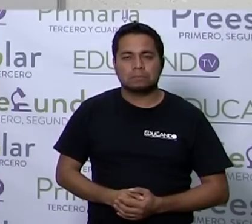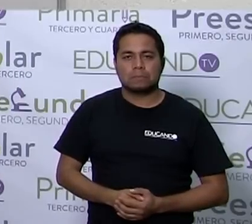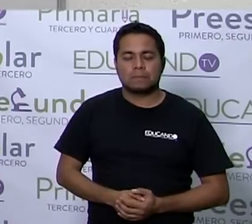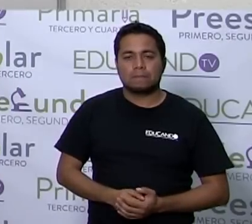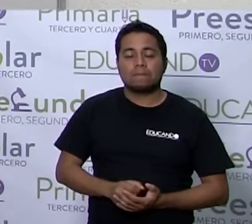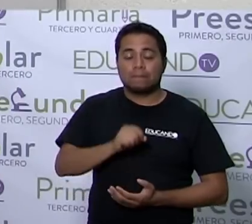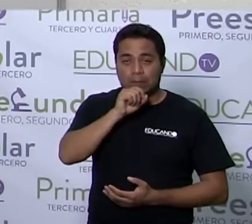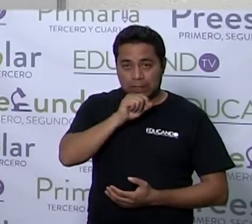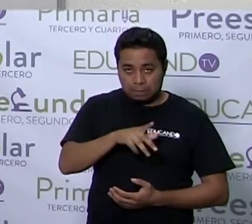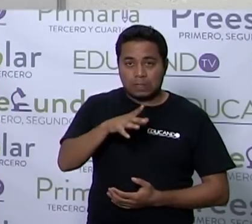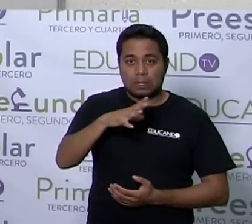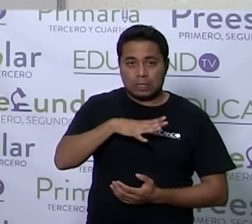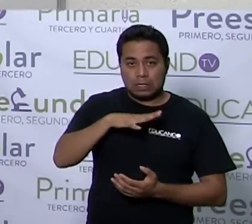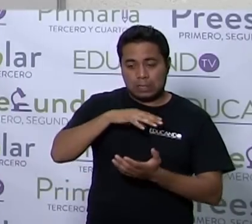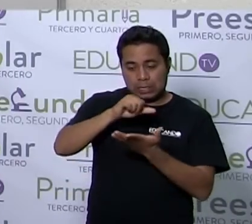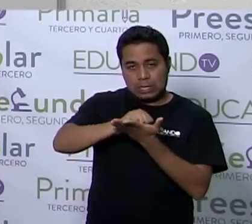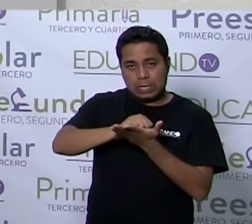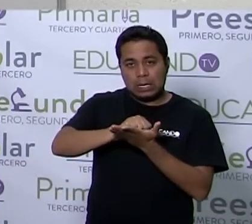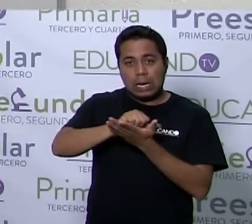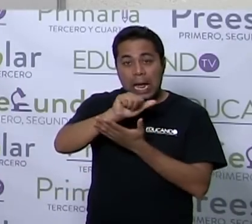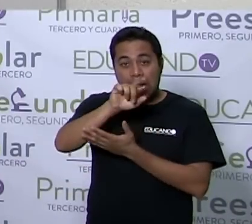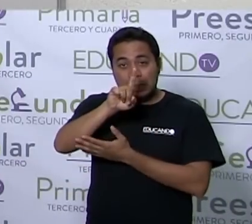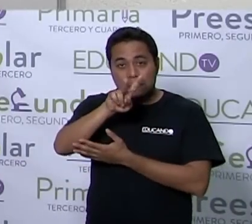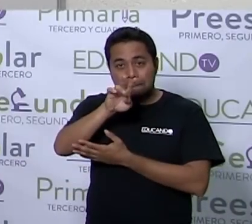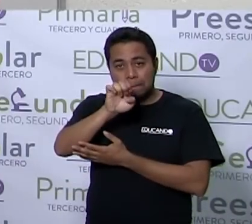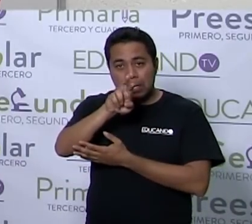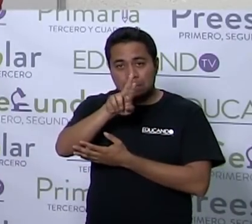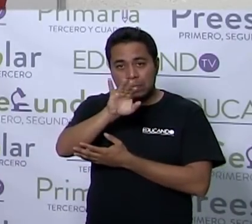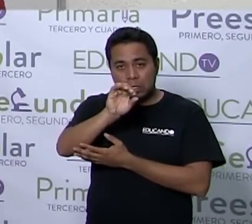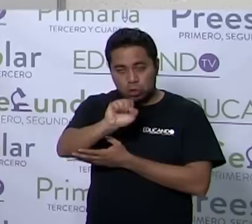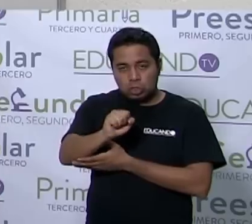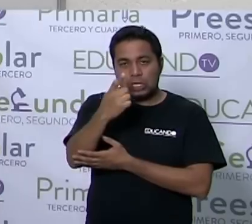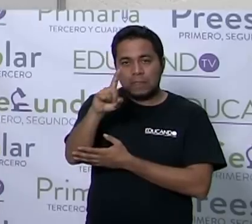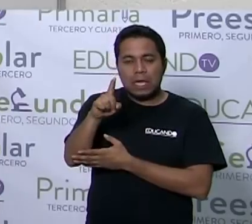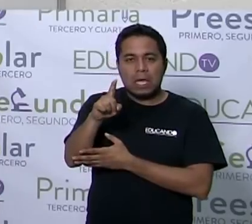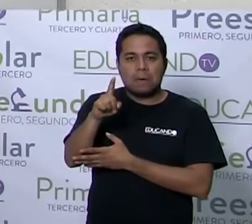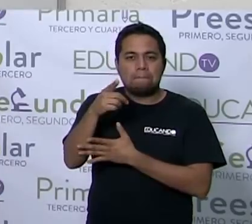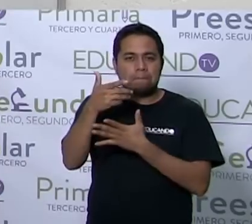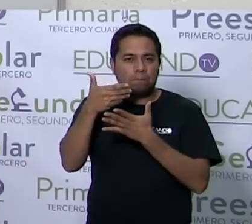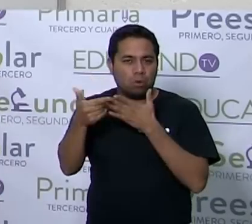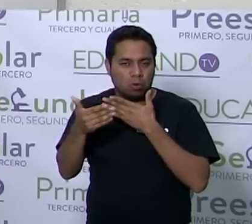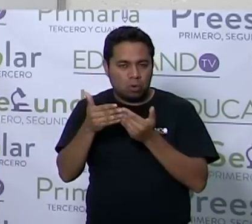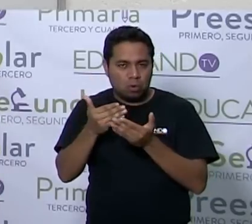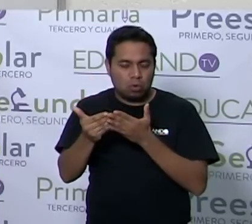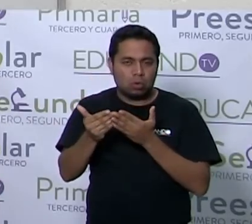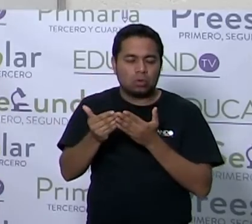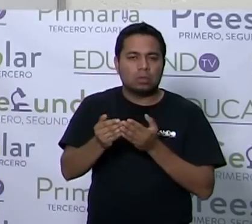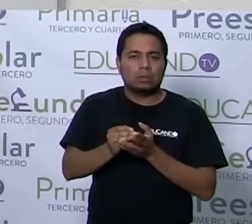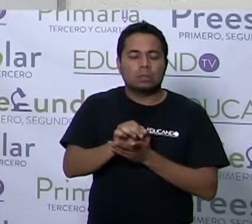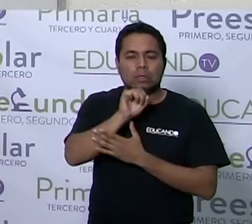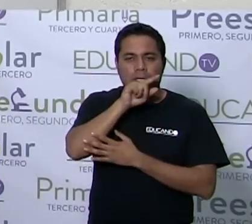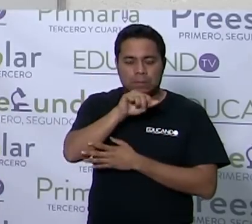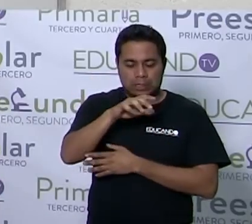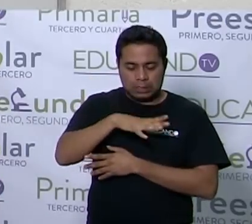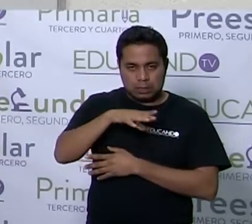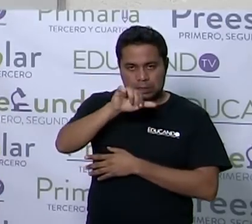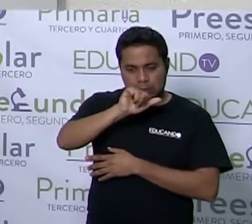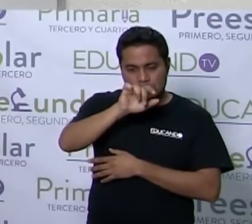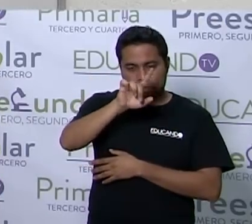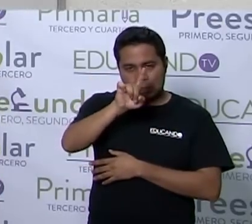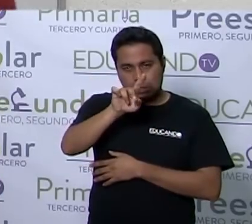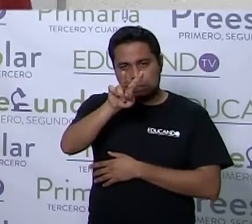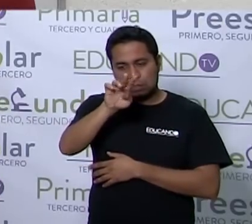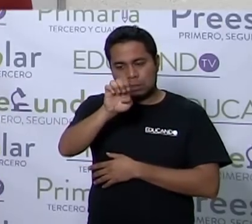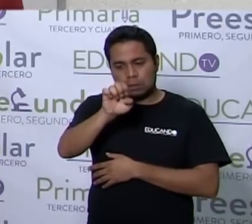Tenemos adverbios de modo. ¿Sí? Y también tenemos adverbios